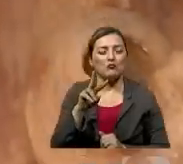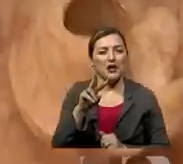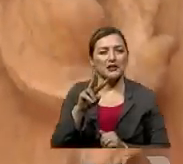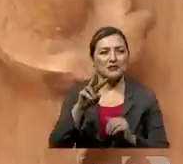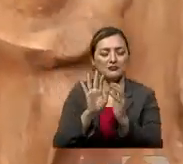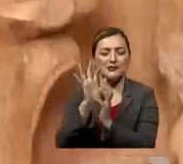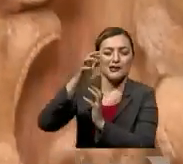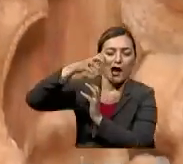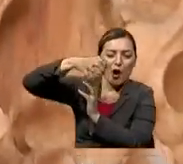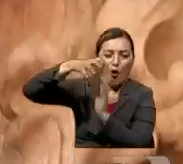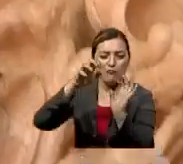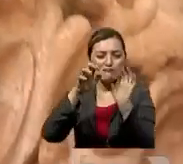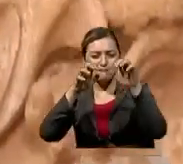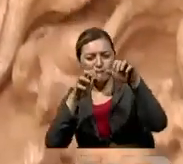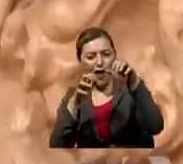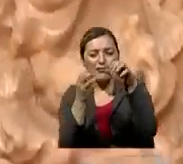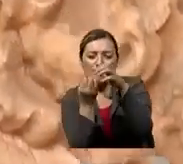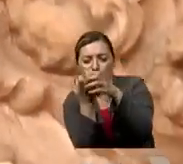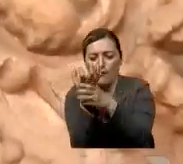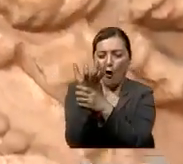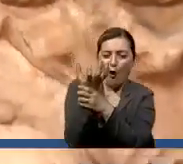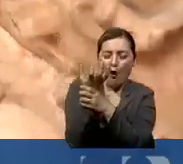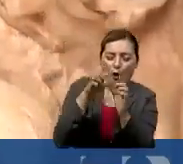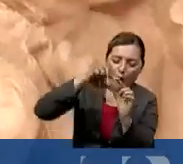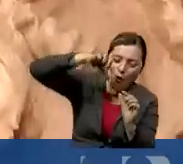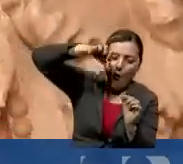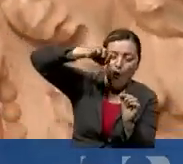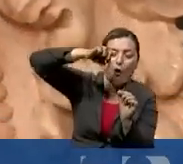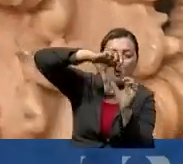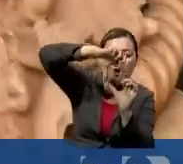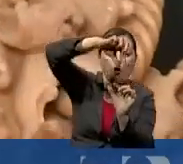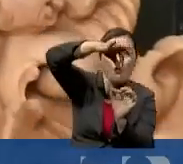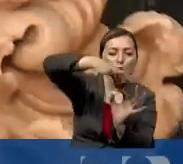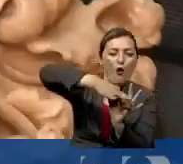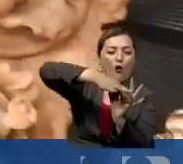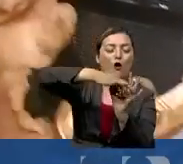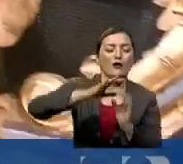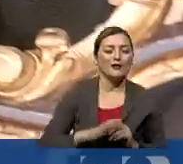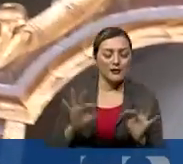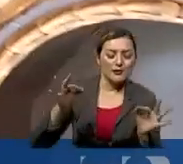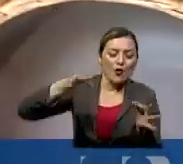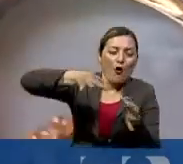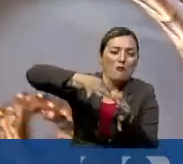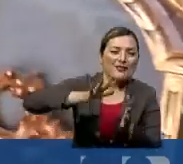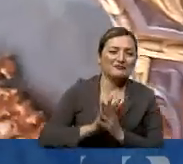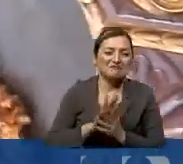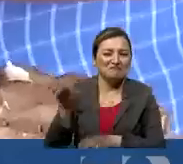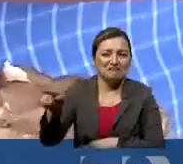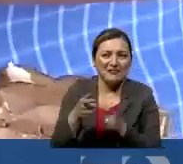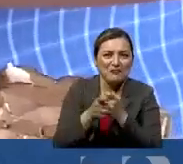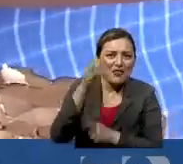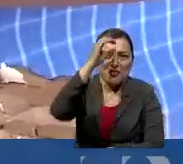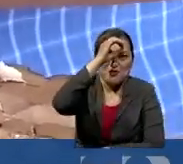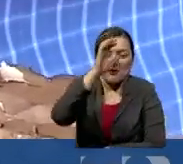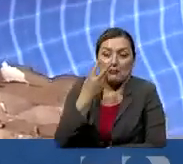caracolas, conchas, flores y hojas que se entrelazan unas con otras. Los que no sabemos manejar las herramientas como él, no